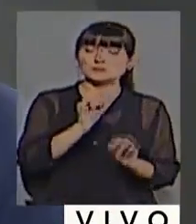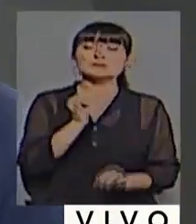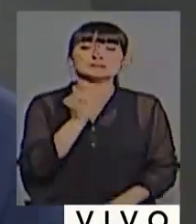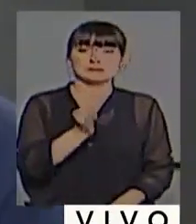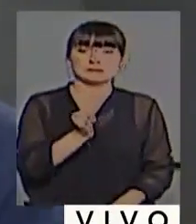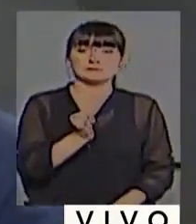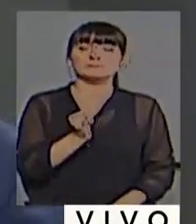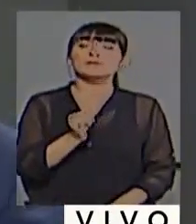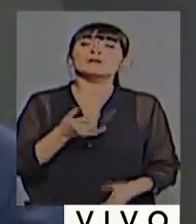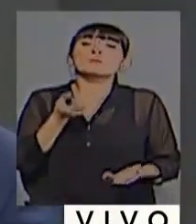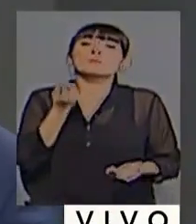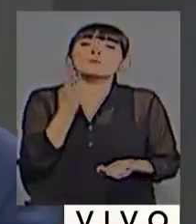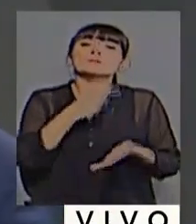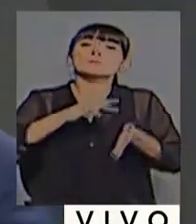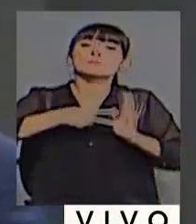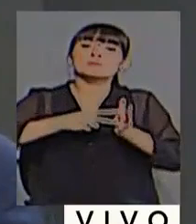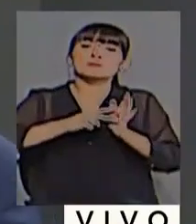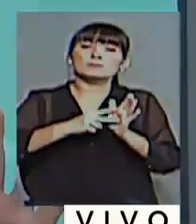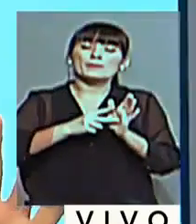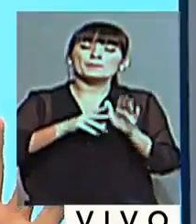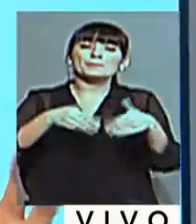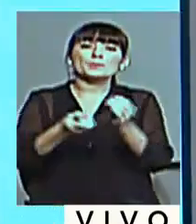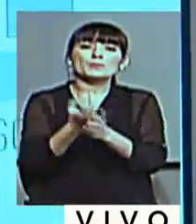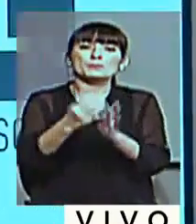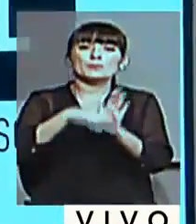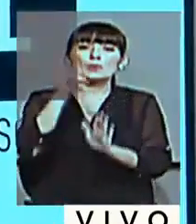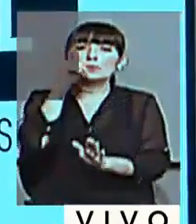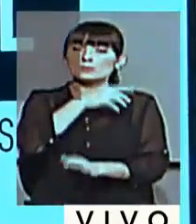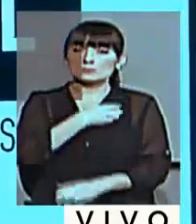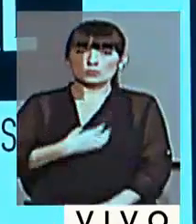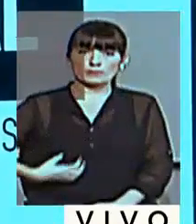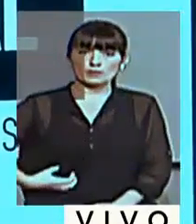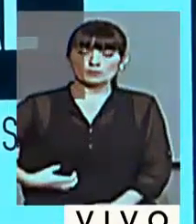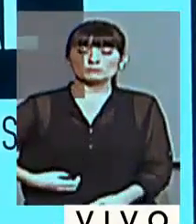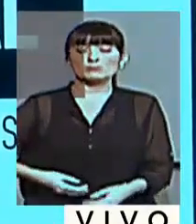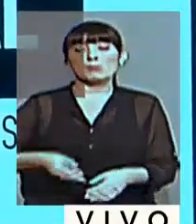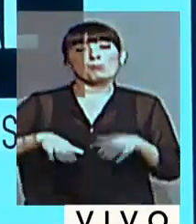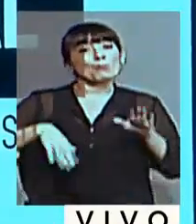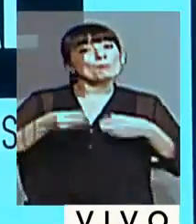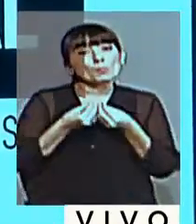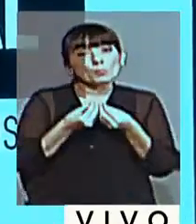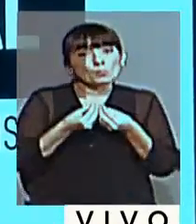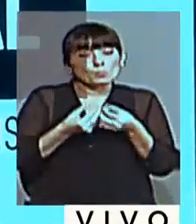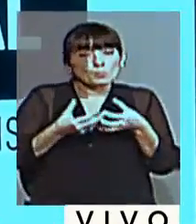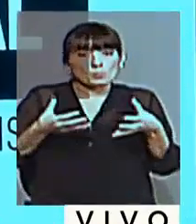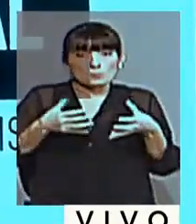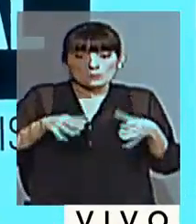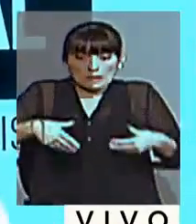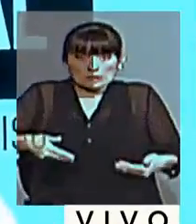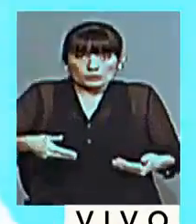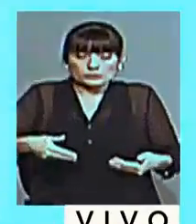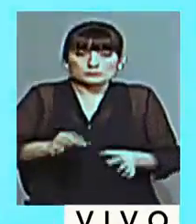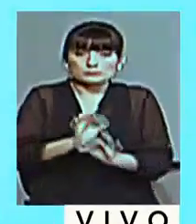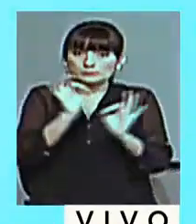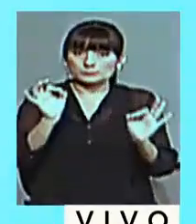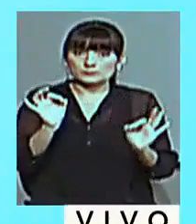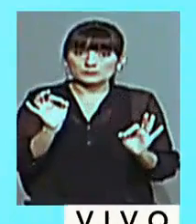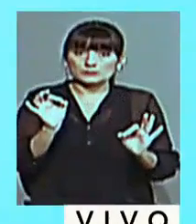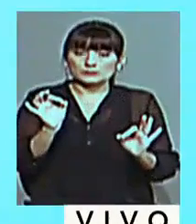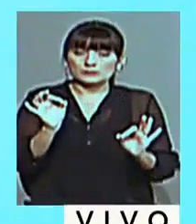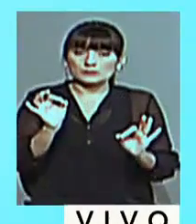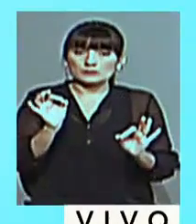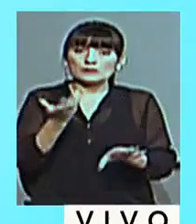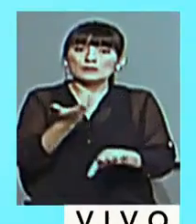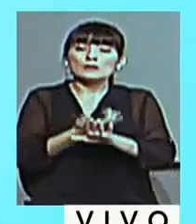último gobierno? Tal vez muchas, pero esta en particular nos genera